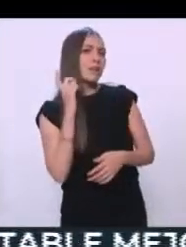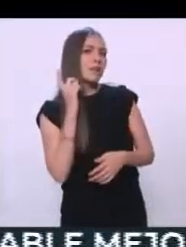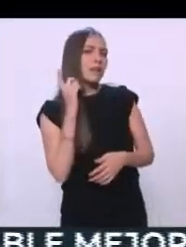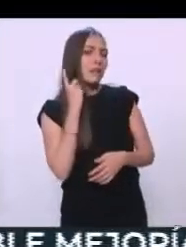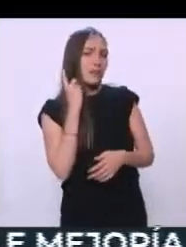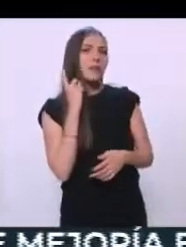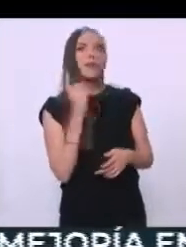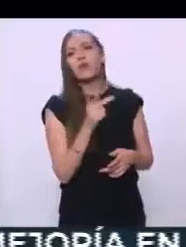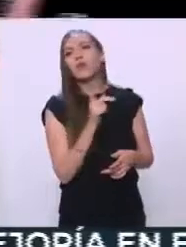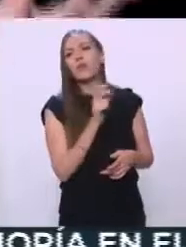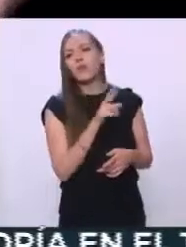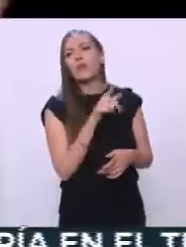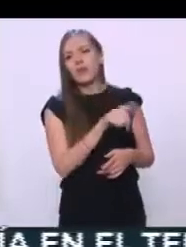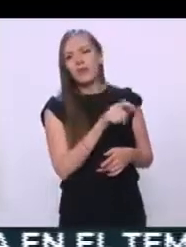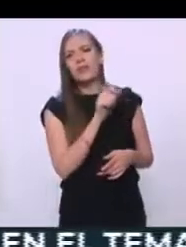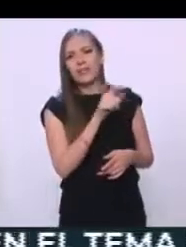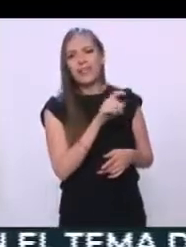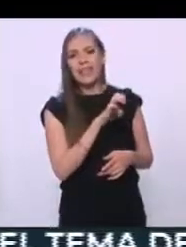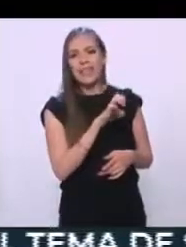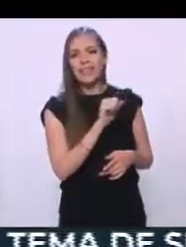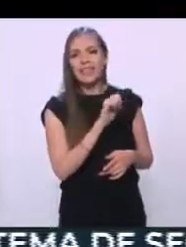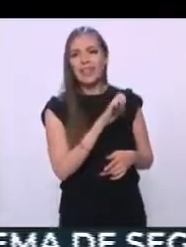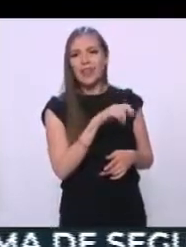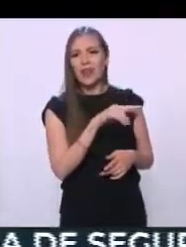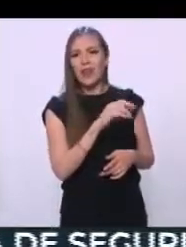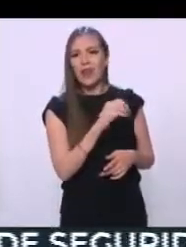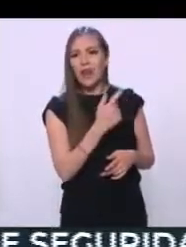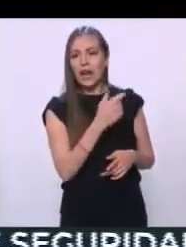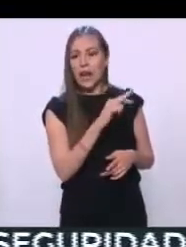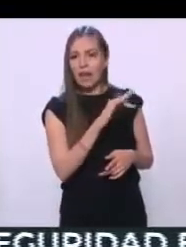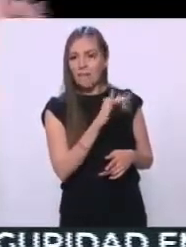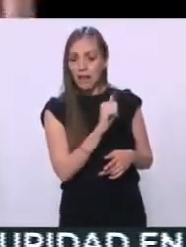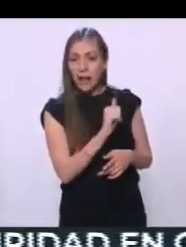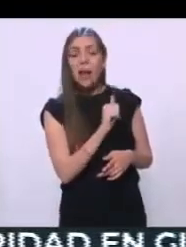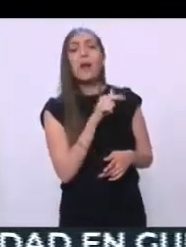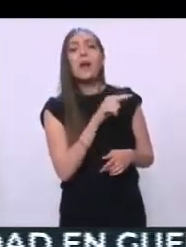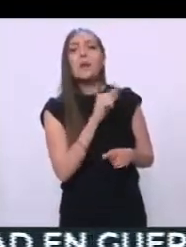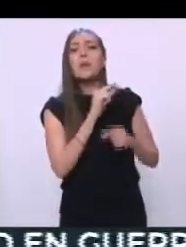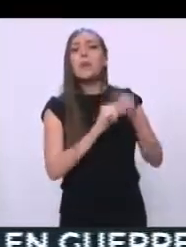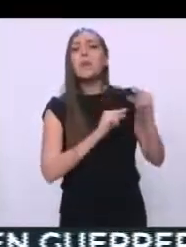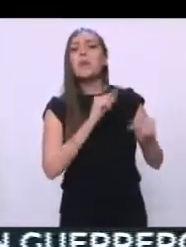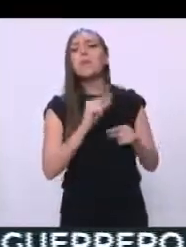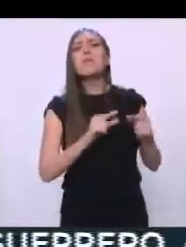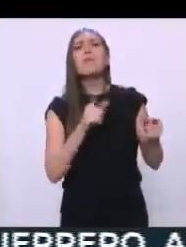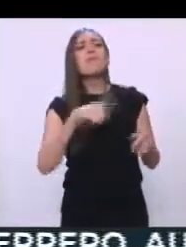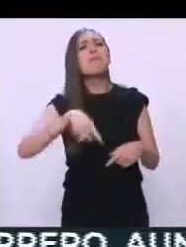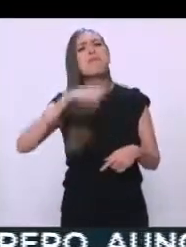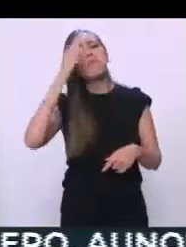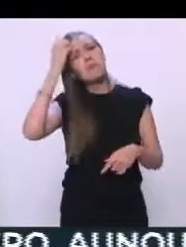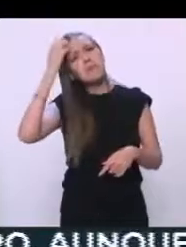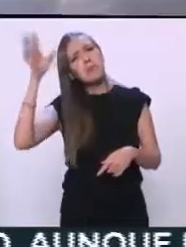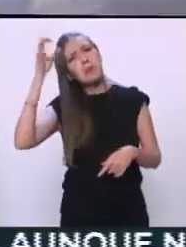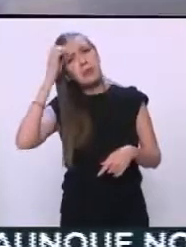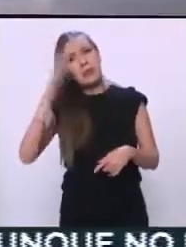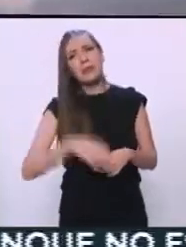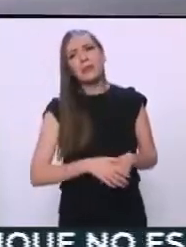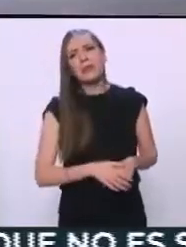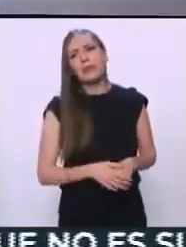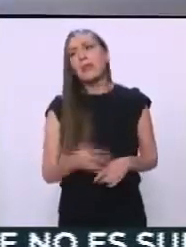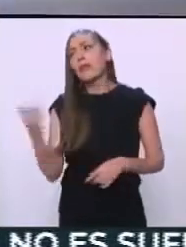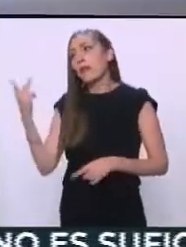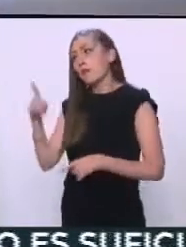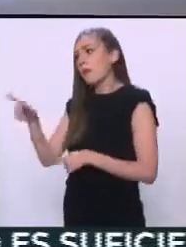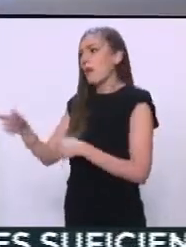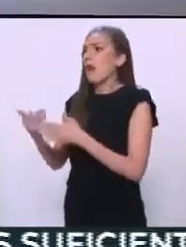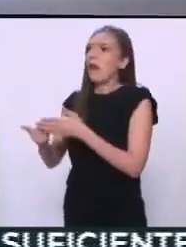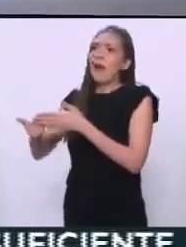2014 por el caso de Oceanografía, y se fue diluyendo poco a poco y como que se han ido olvidando todos esos... Pero que viene desde atrás también.